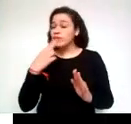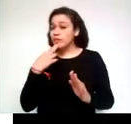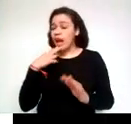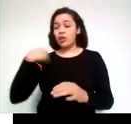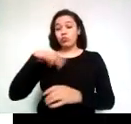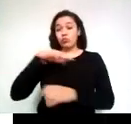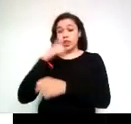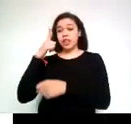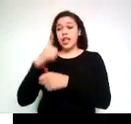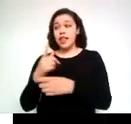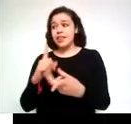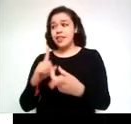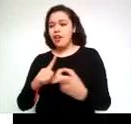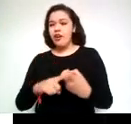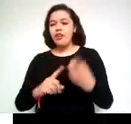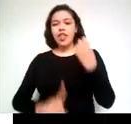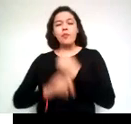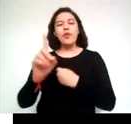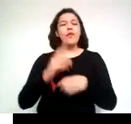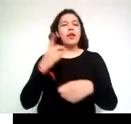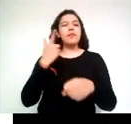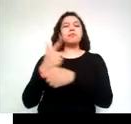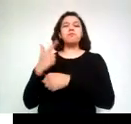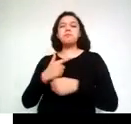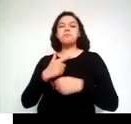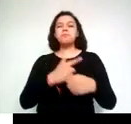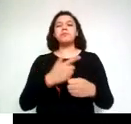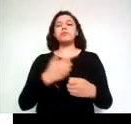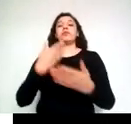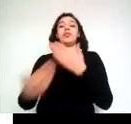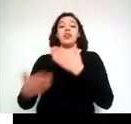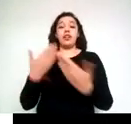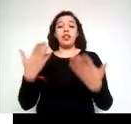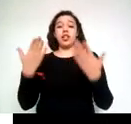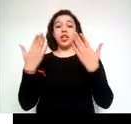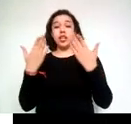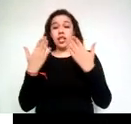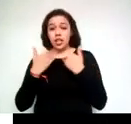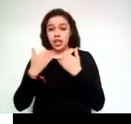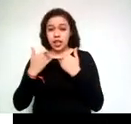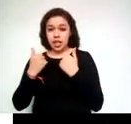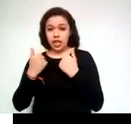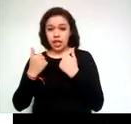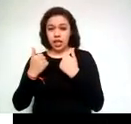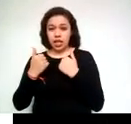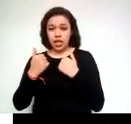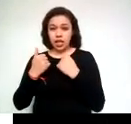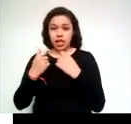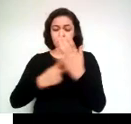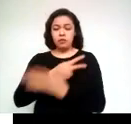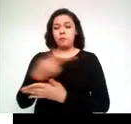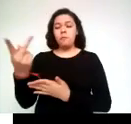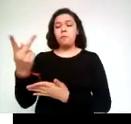identificar estas problemáticas, por no tomar acción, es decir, no tener un plan que nos permita